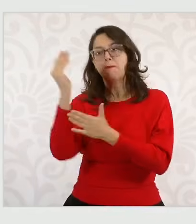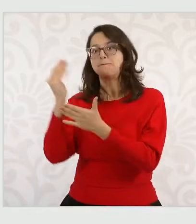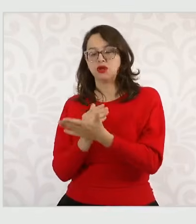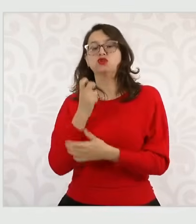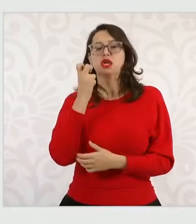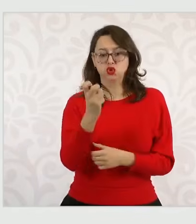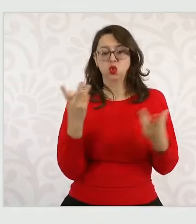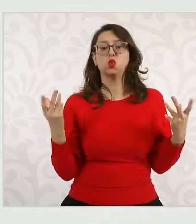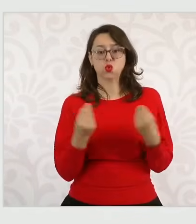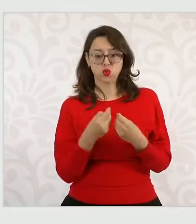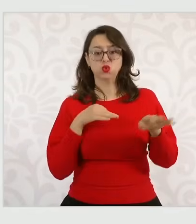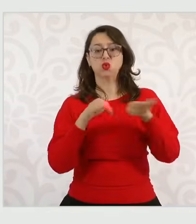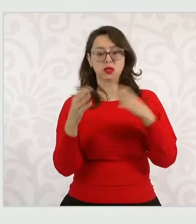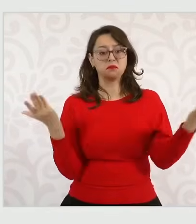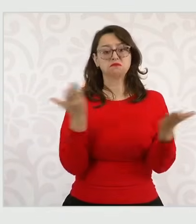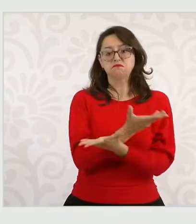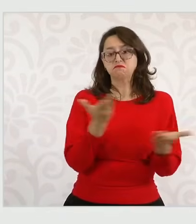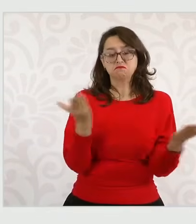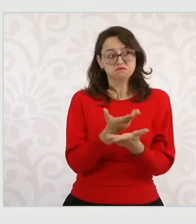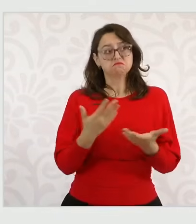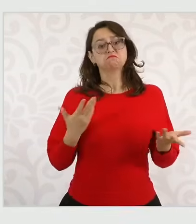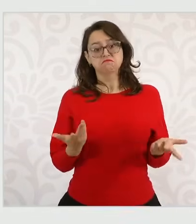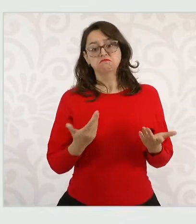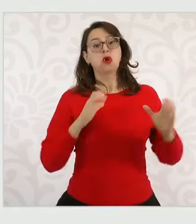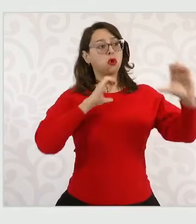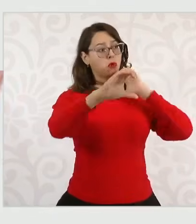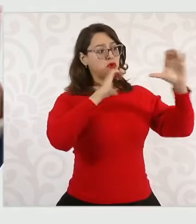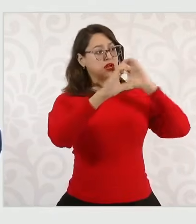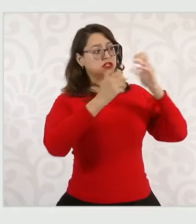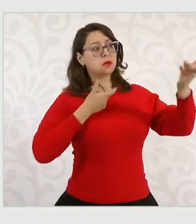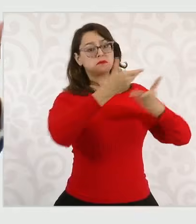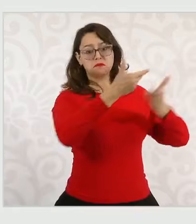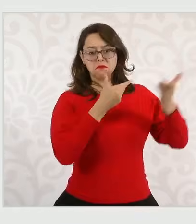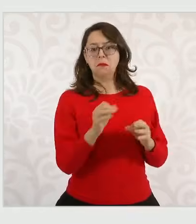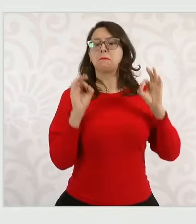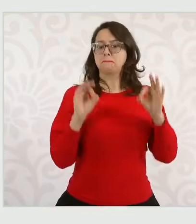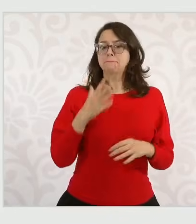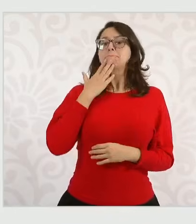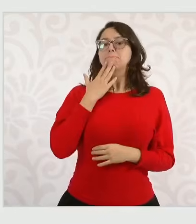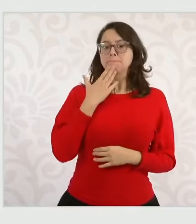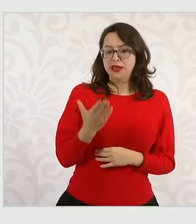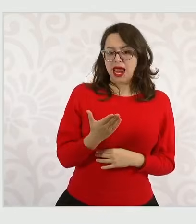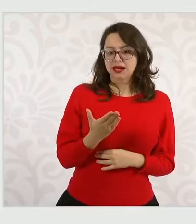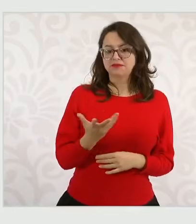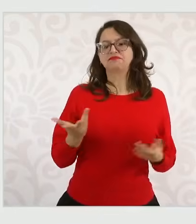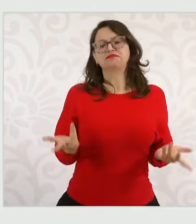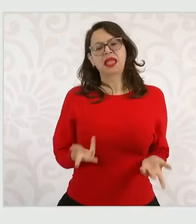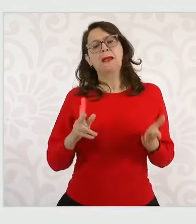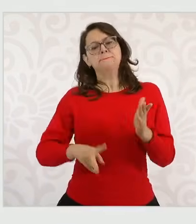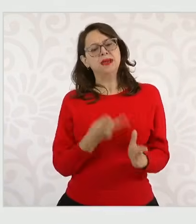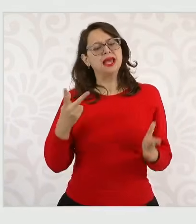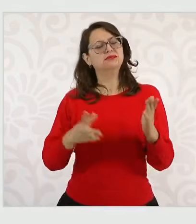ahora ha habido un buen entendimiento. Ha habido muchas veces que el presidente Trump, en las llamadas que